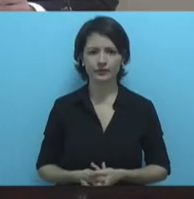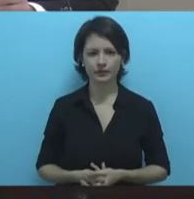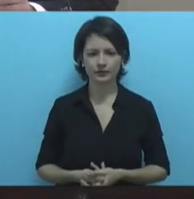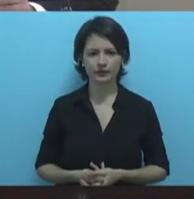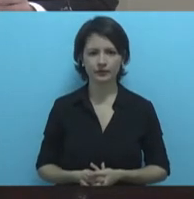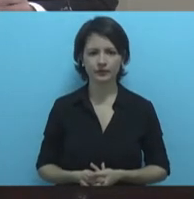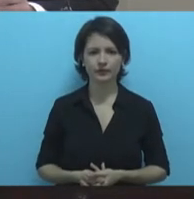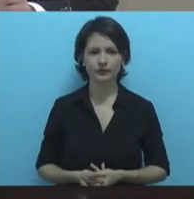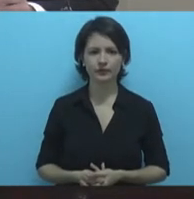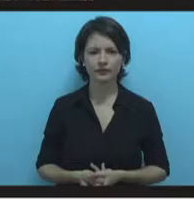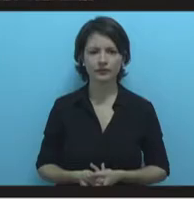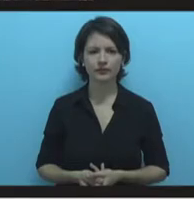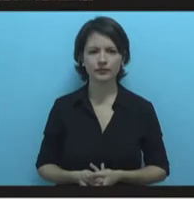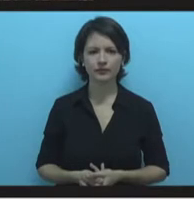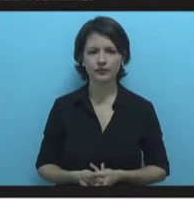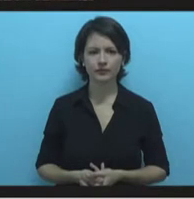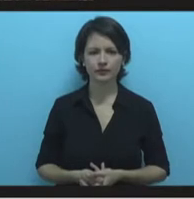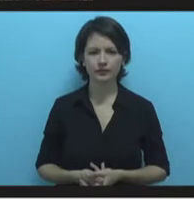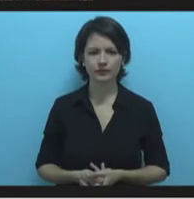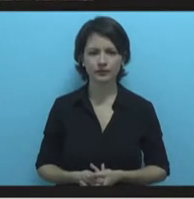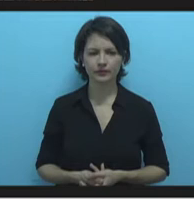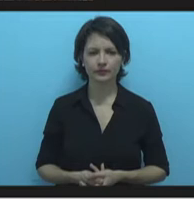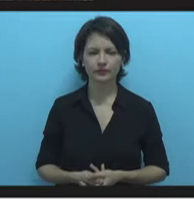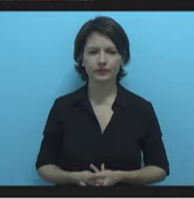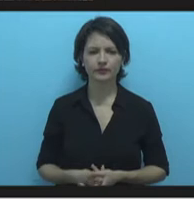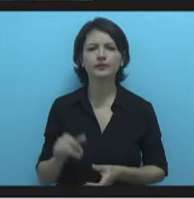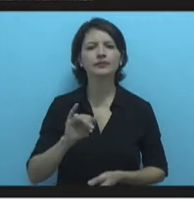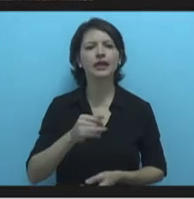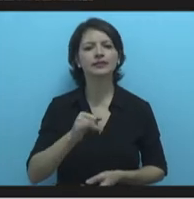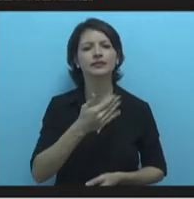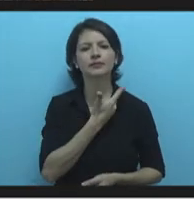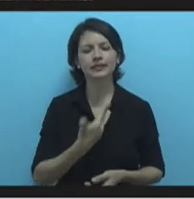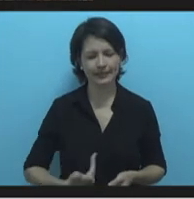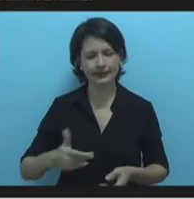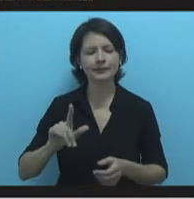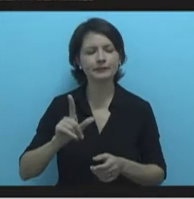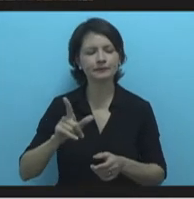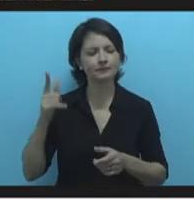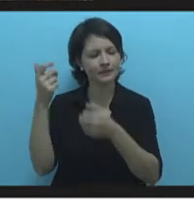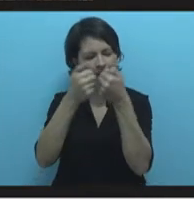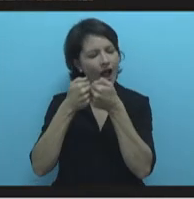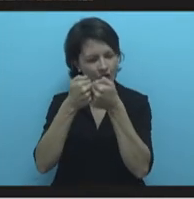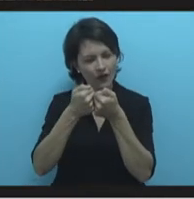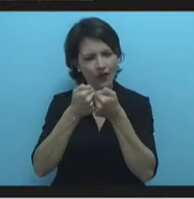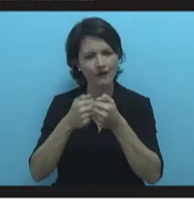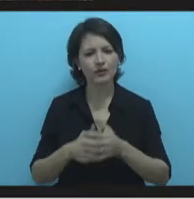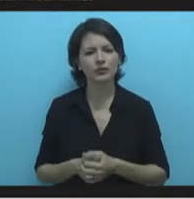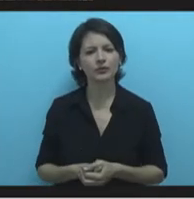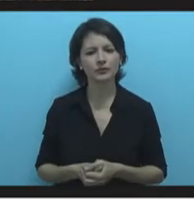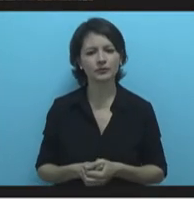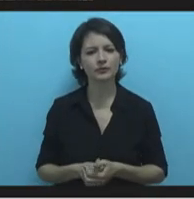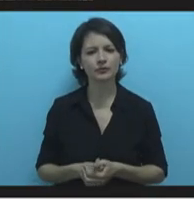sí señor presidente si efectivamente así hemos acordado simplemente boleto a la cámara